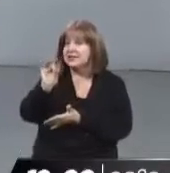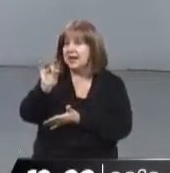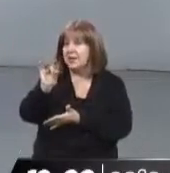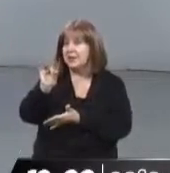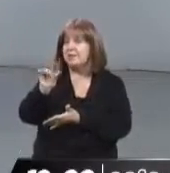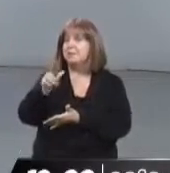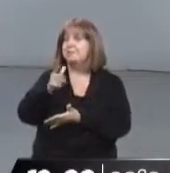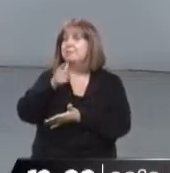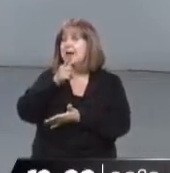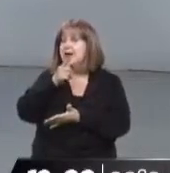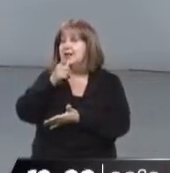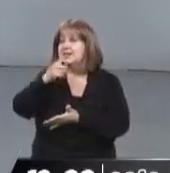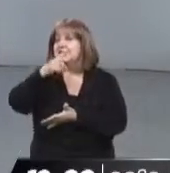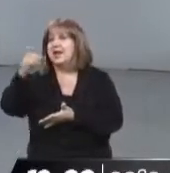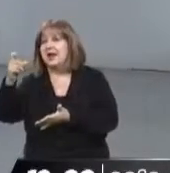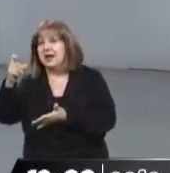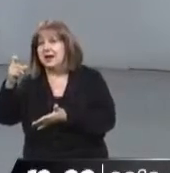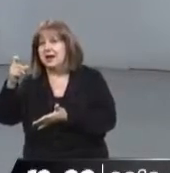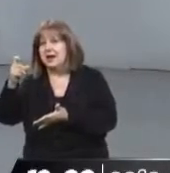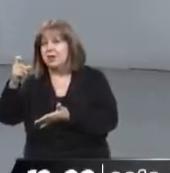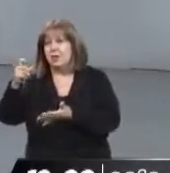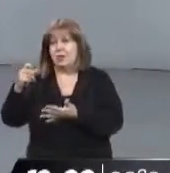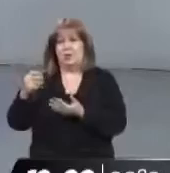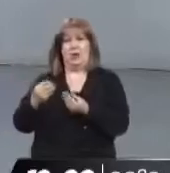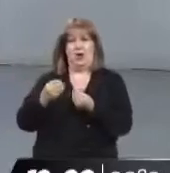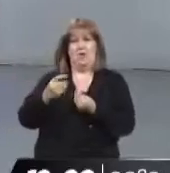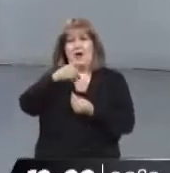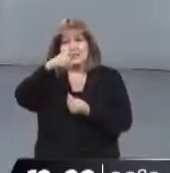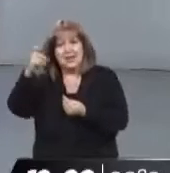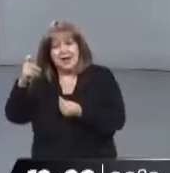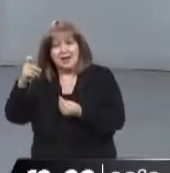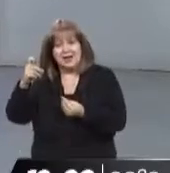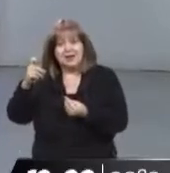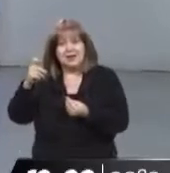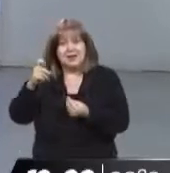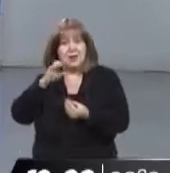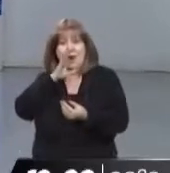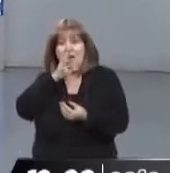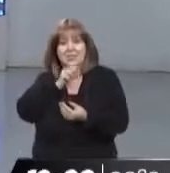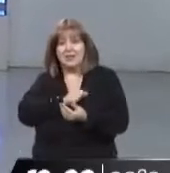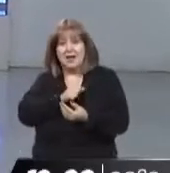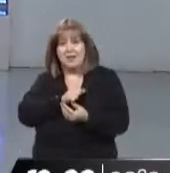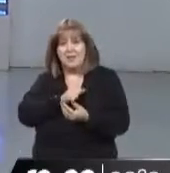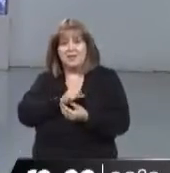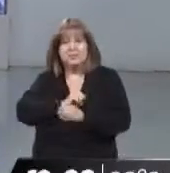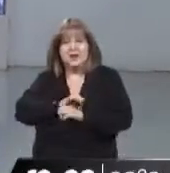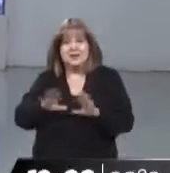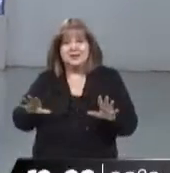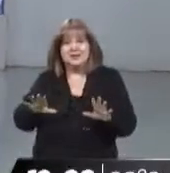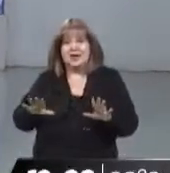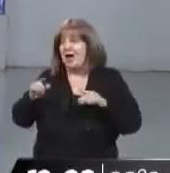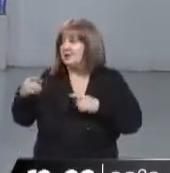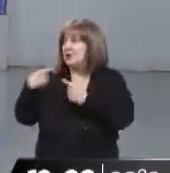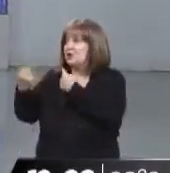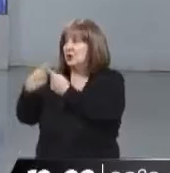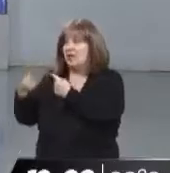a ver, ni siquiera a soportar. No, porque soportar no, ya sería... Claro, porque ese es el tema, ¿viste? A veces es la conversación que tenemos nosotros todos los días. Sí,